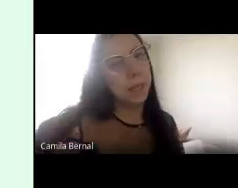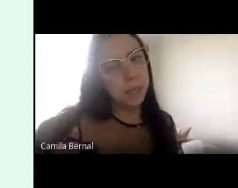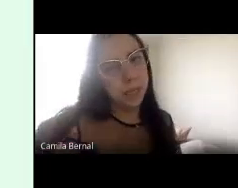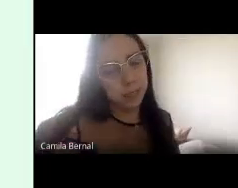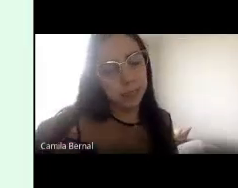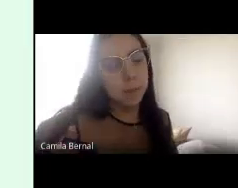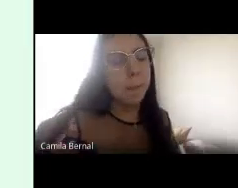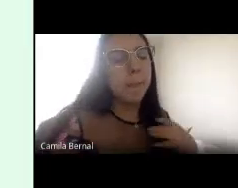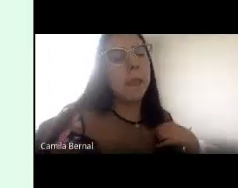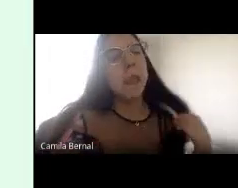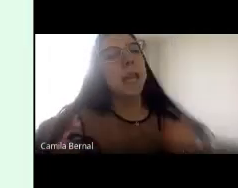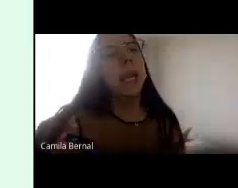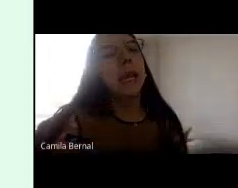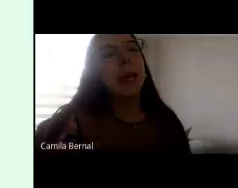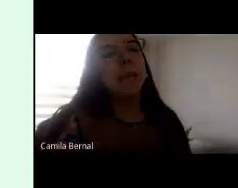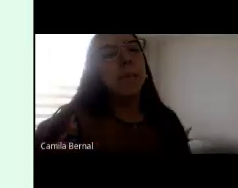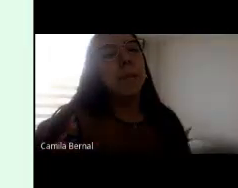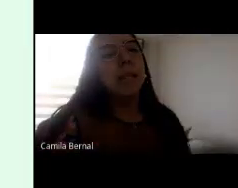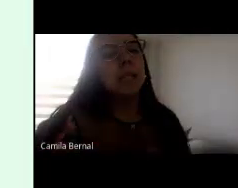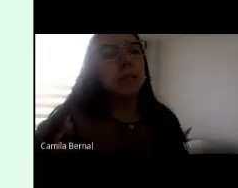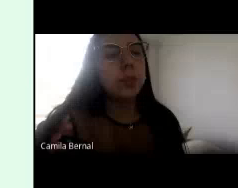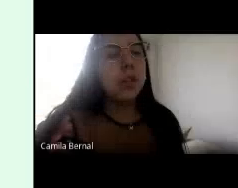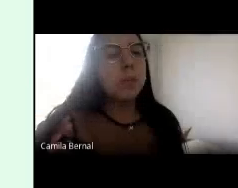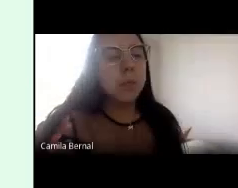las piedritas.